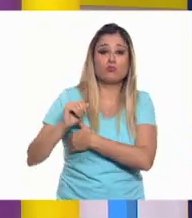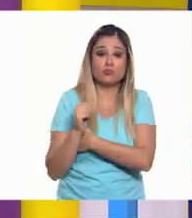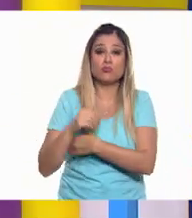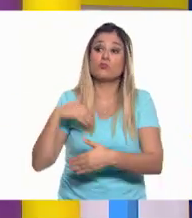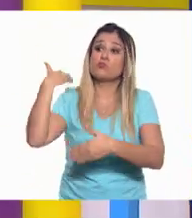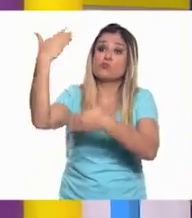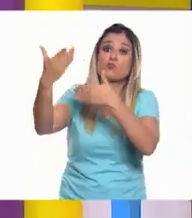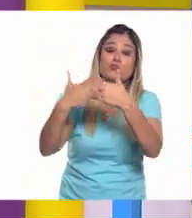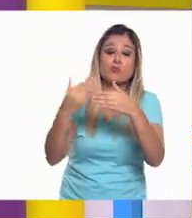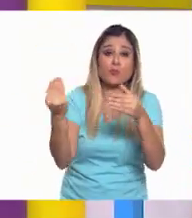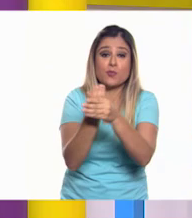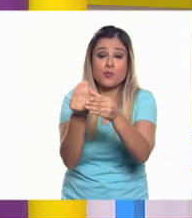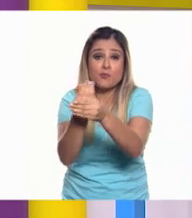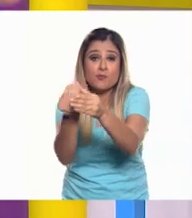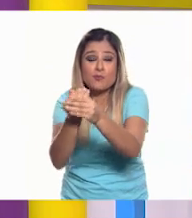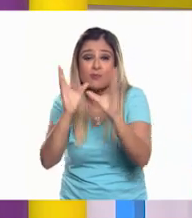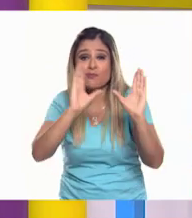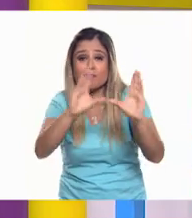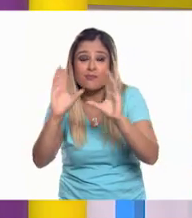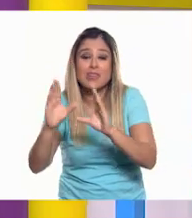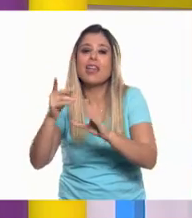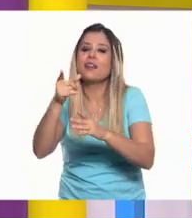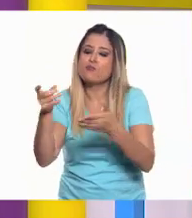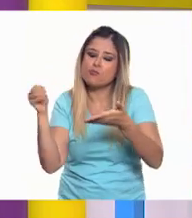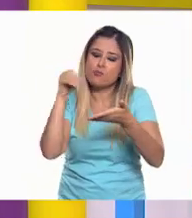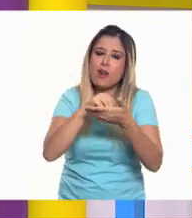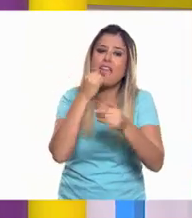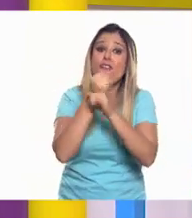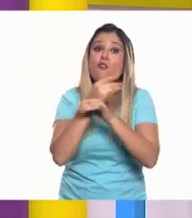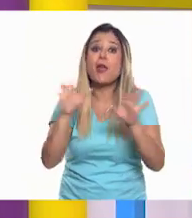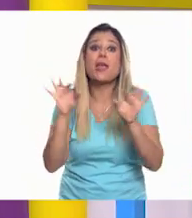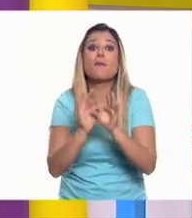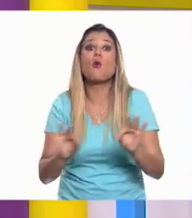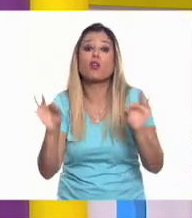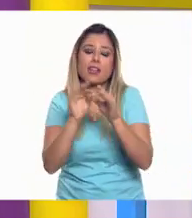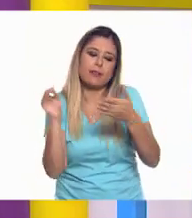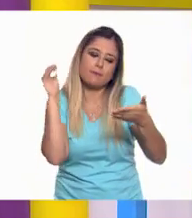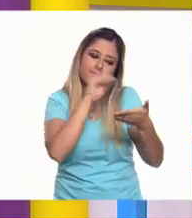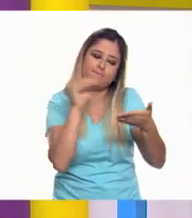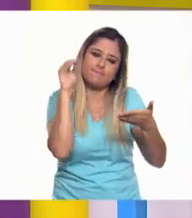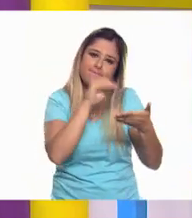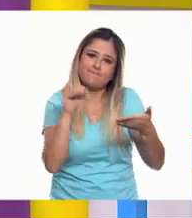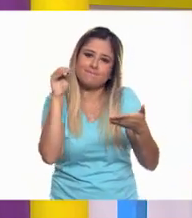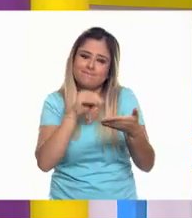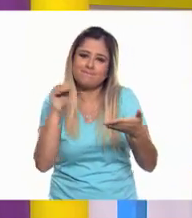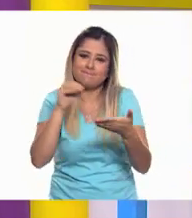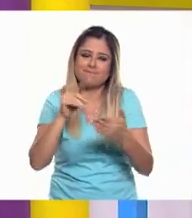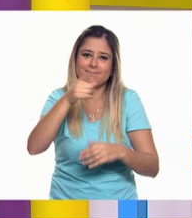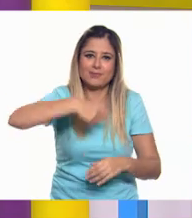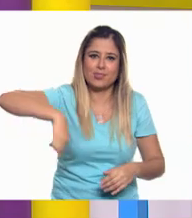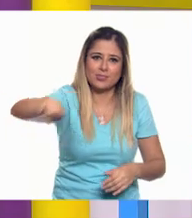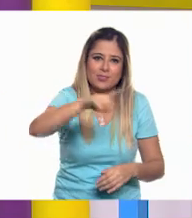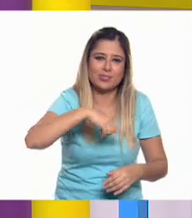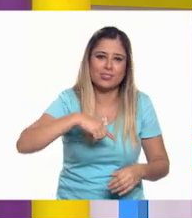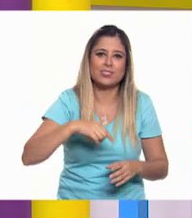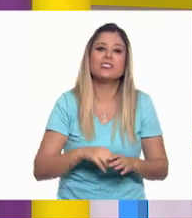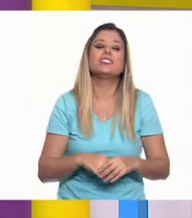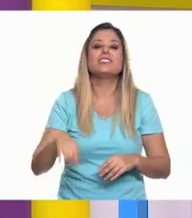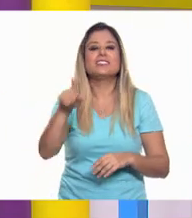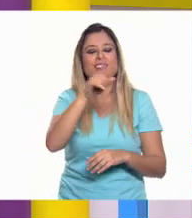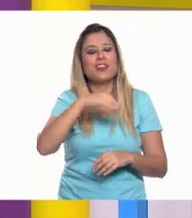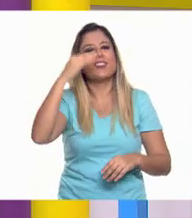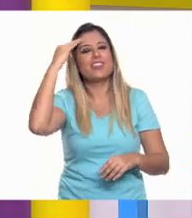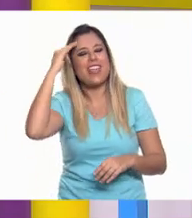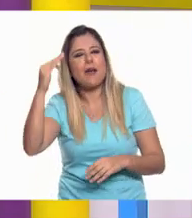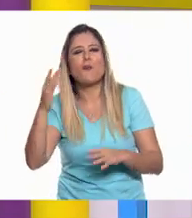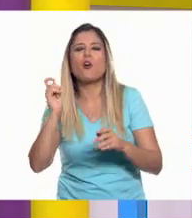clases posteriores lo vamos a utilizar con información muy importante sobre nosotras y sobre nosotros. Y tienen tiempo de